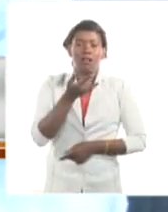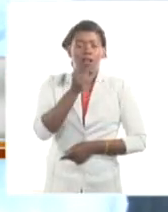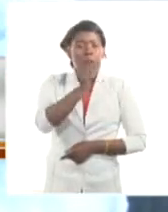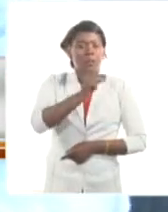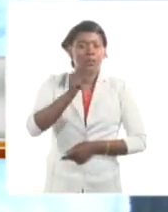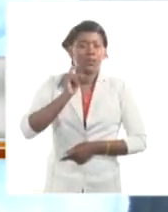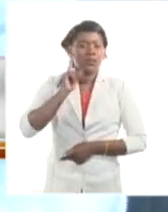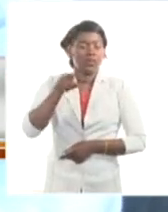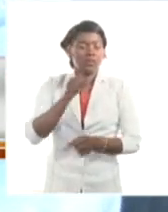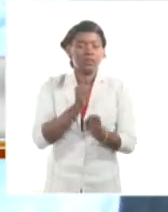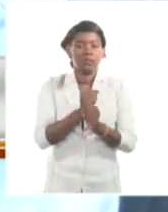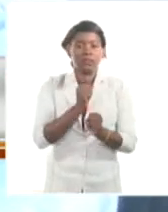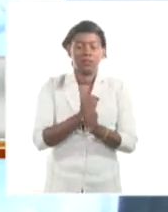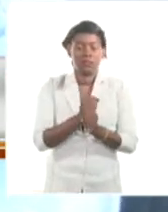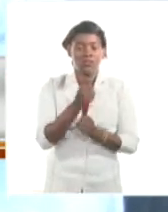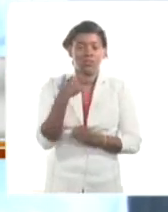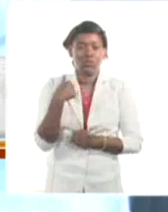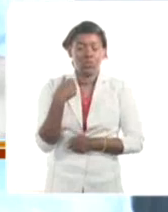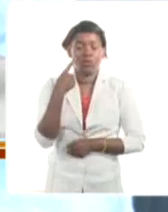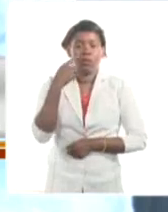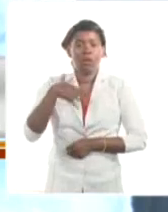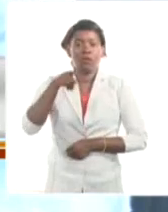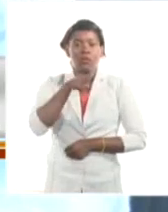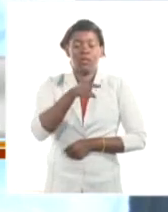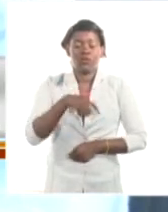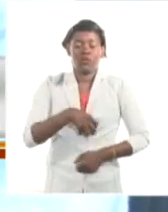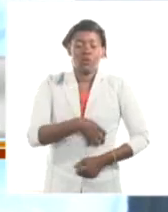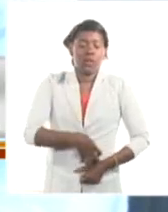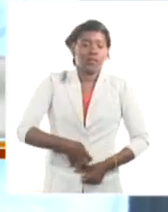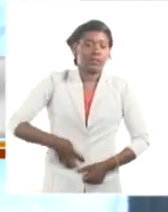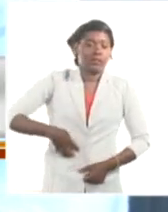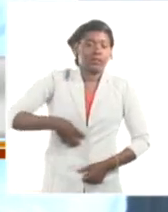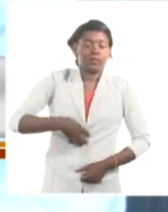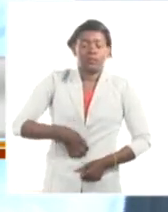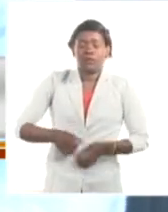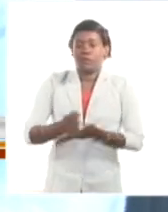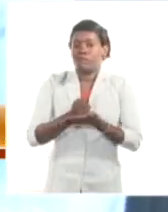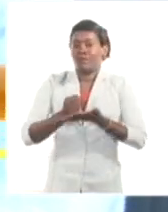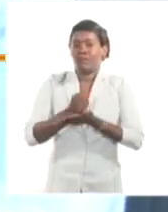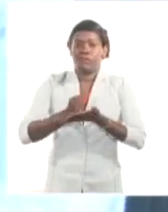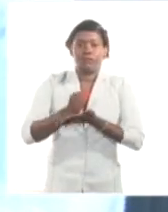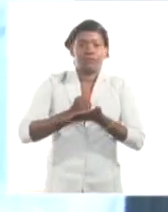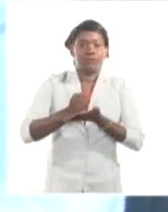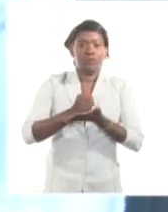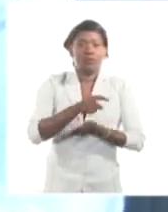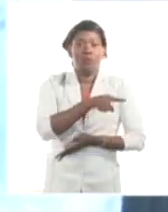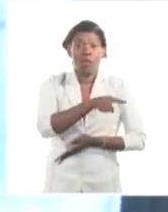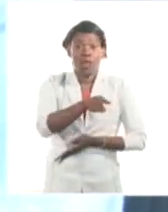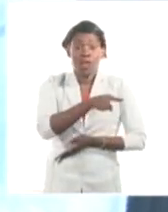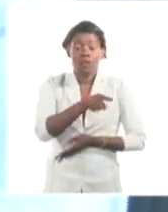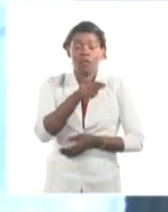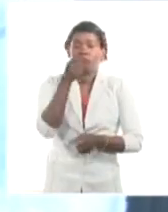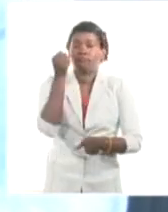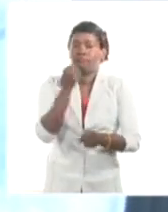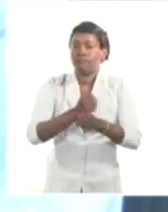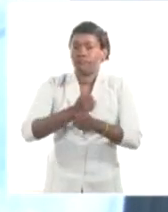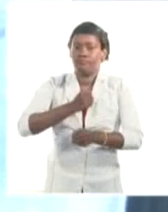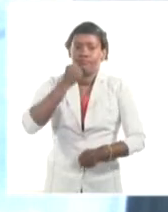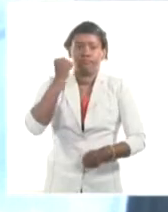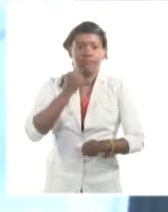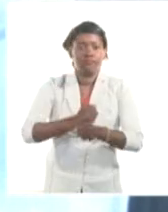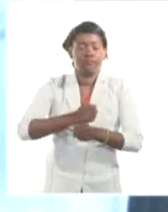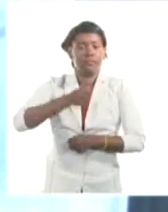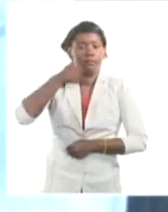campo al campesino que tiene actitudes bastante solidaria y cuando hace falta hay muchas maneras